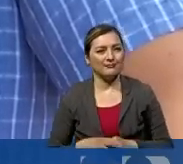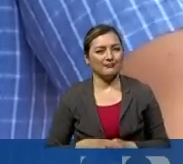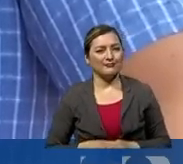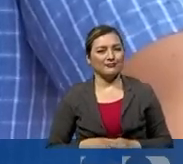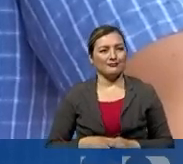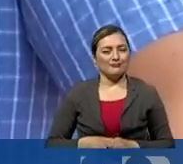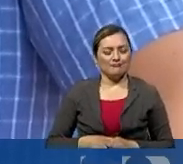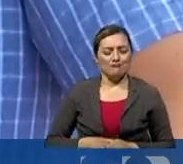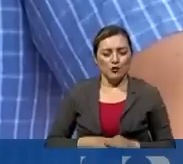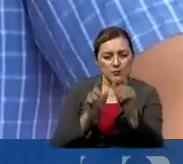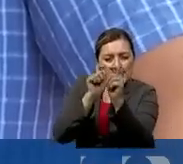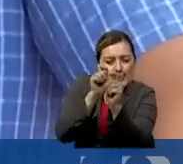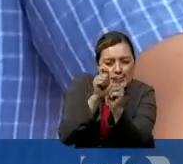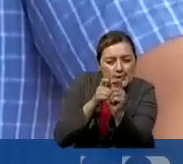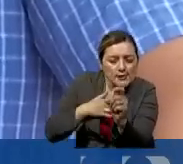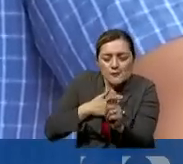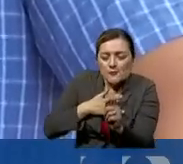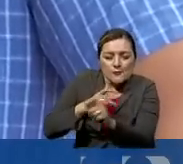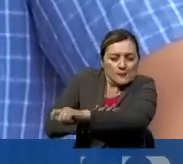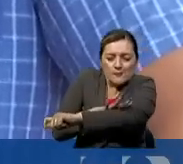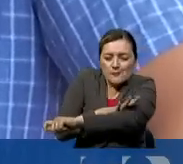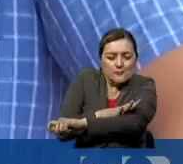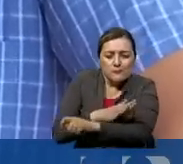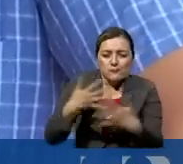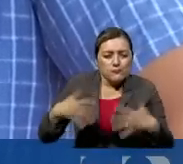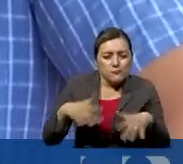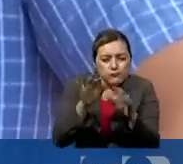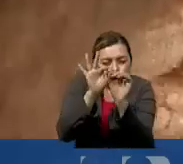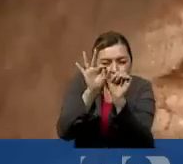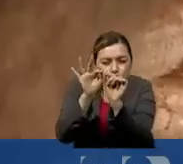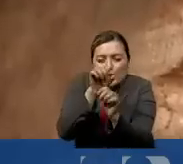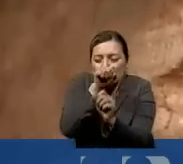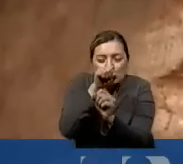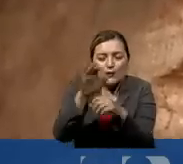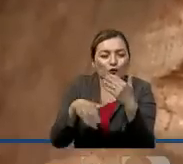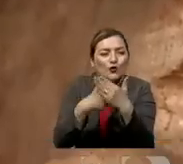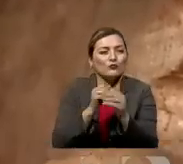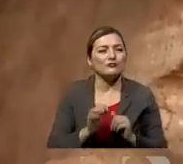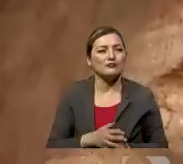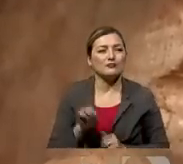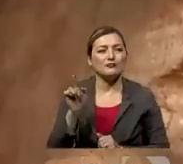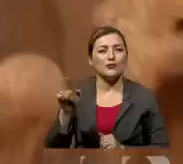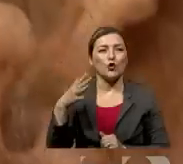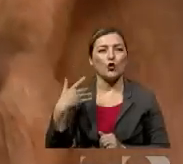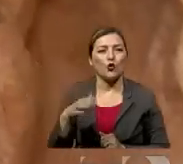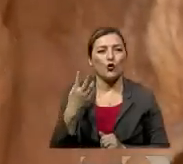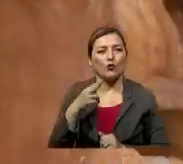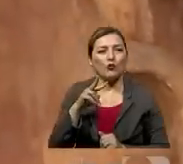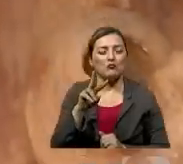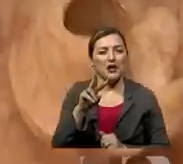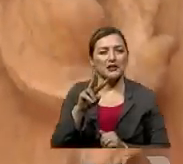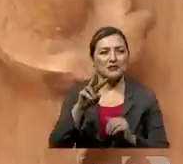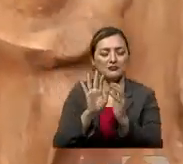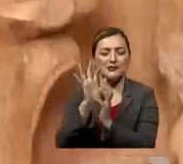mi alma, mis sentimientos, todo plasmado en esa obra. Los profundos cortes cóncavos permiten descubrir